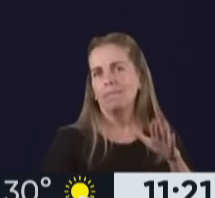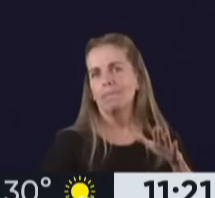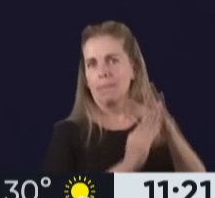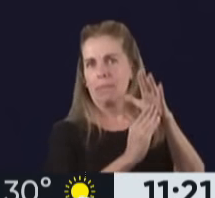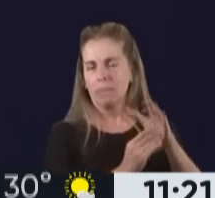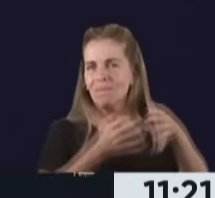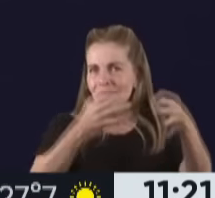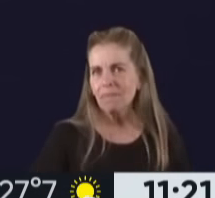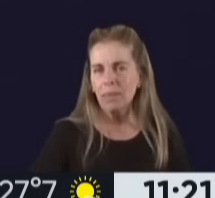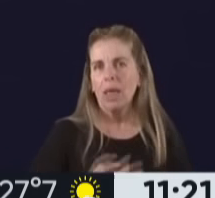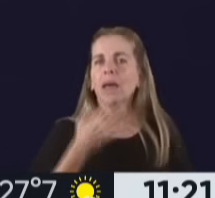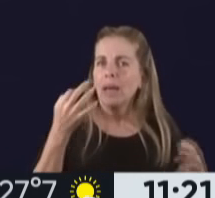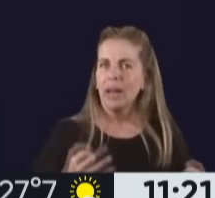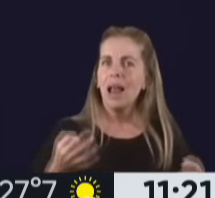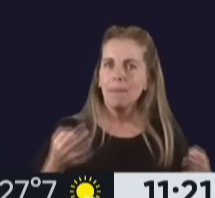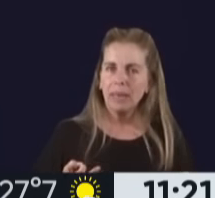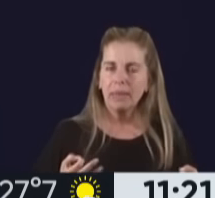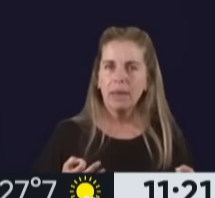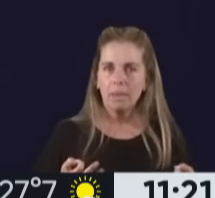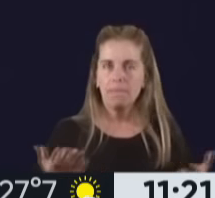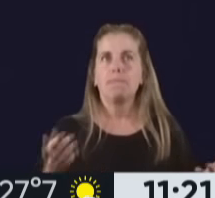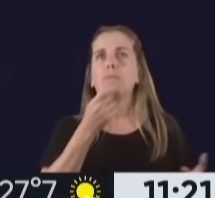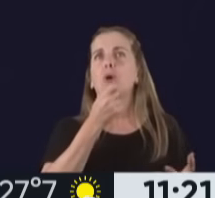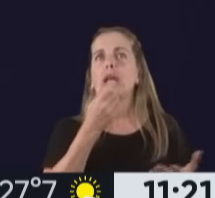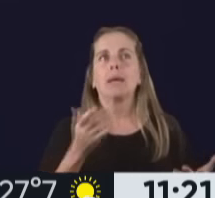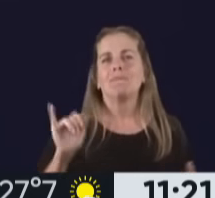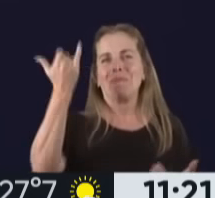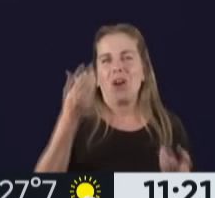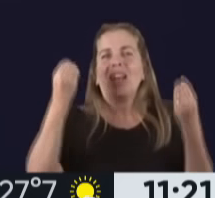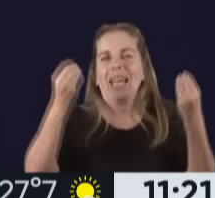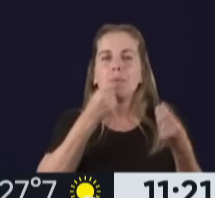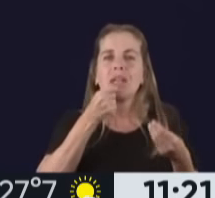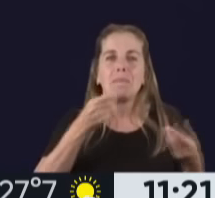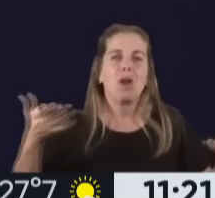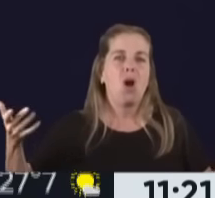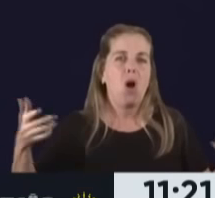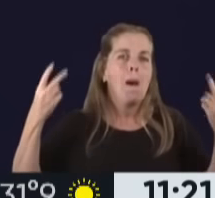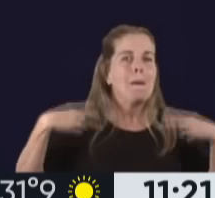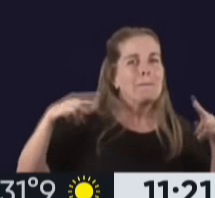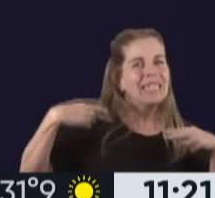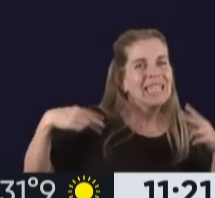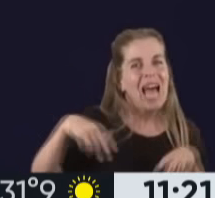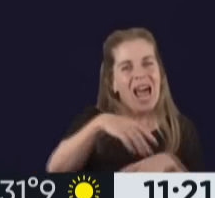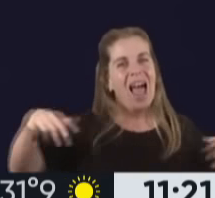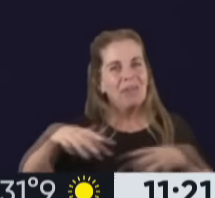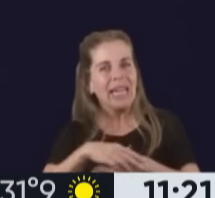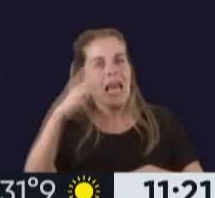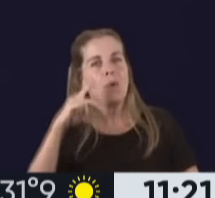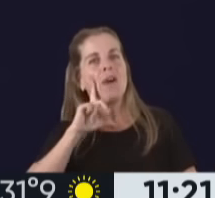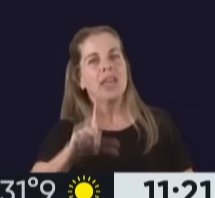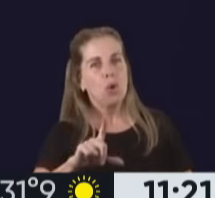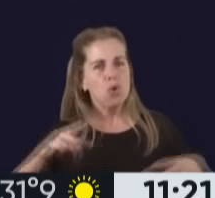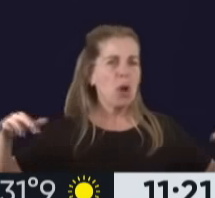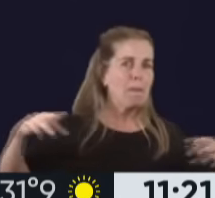no hay nada más placentero que, por ejemplo, pasear por la 9 de julio, transitar por la 9 de julio y no ver más